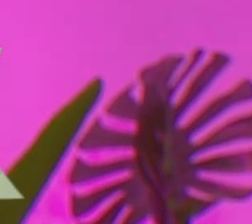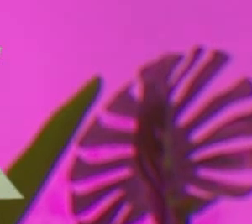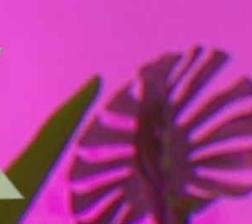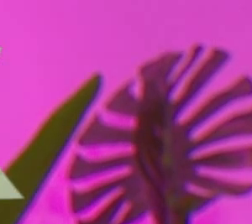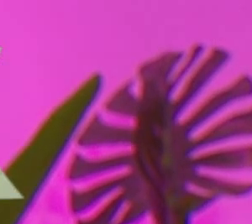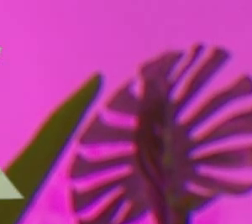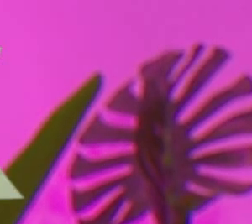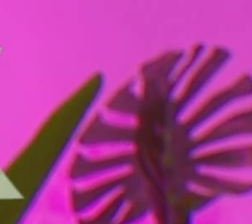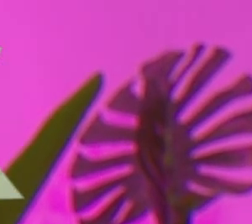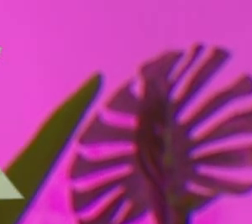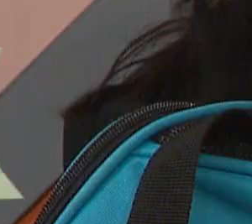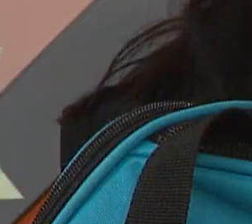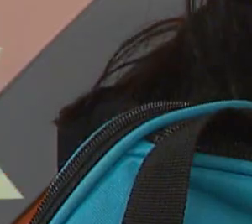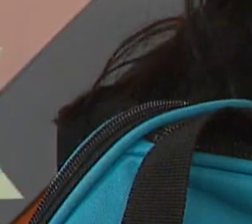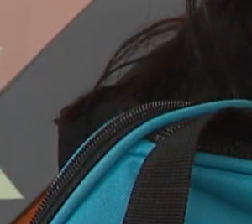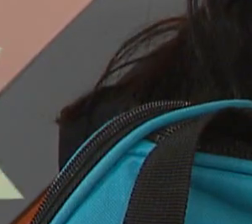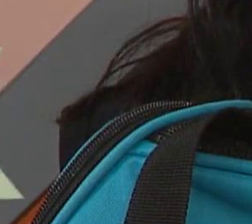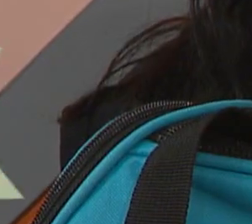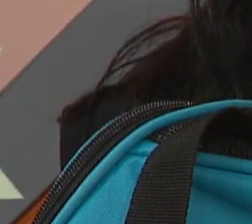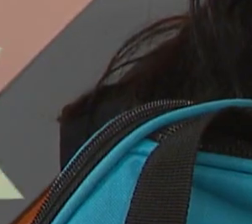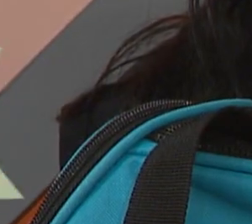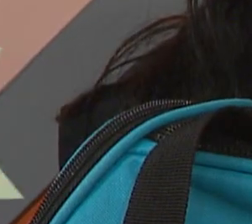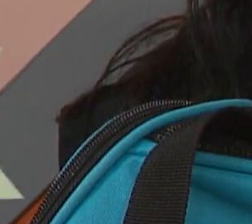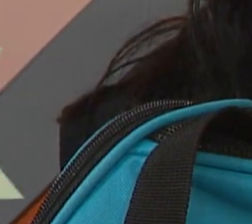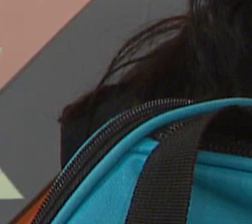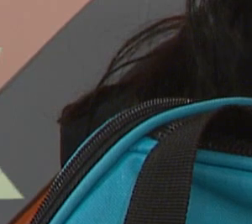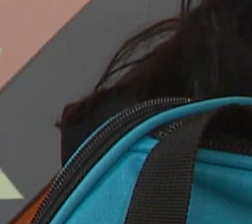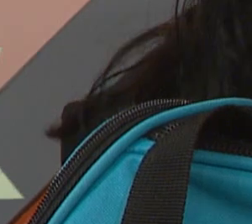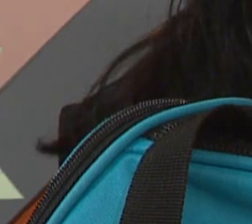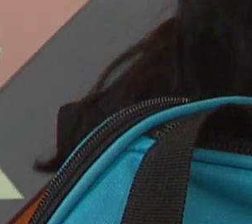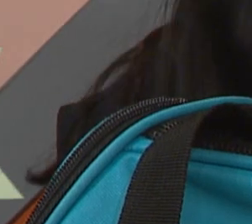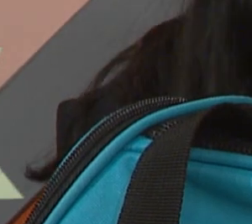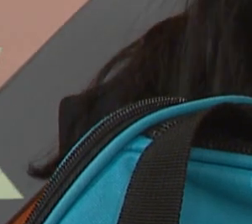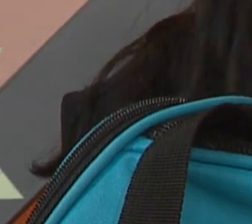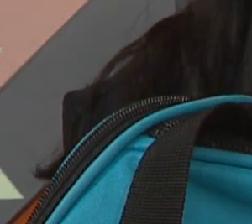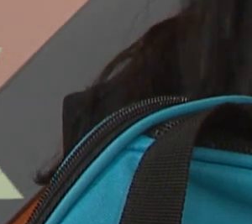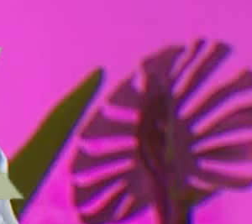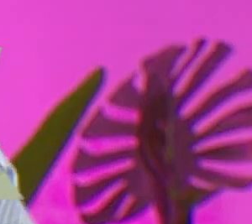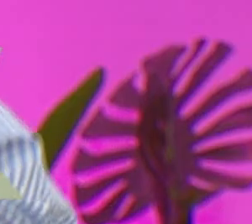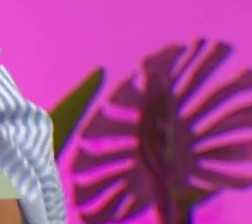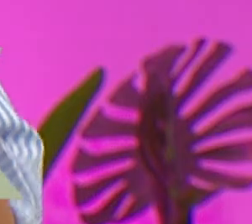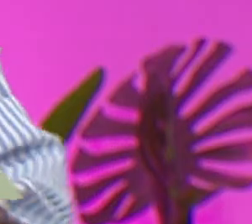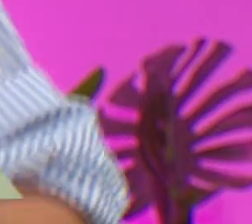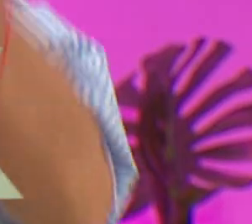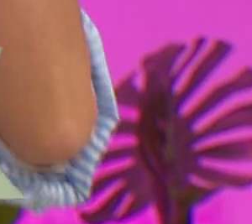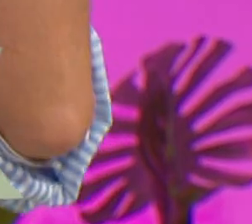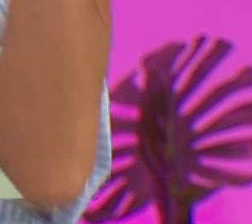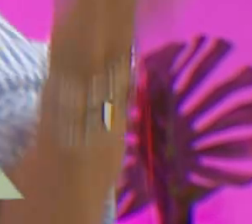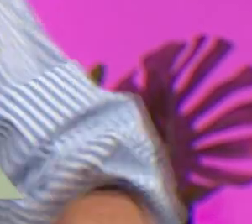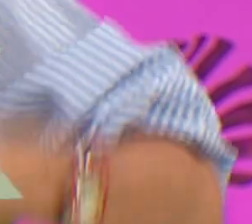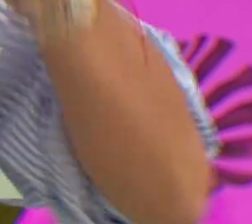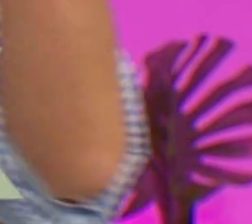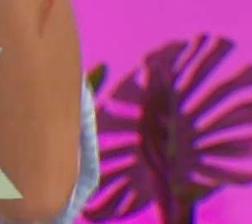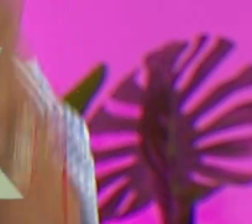Entonces, es así, no te los dan. Es ¿pero como qué es lo que no pasa? pueden despegar de los animales que tienen. ¿Pero y por qué venían al programa a querer decir, doy